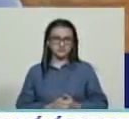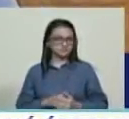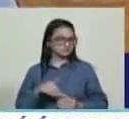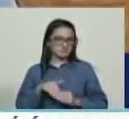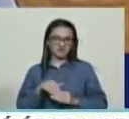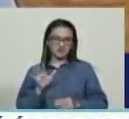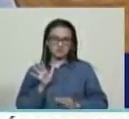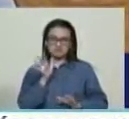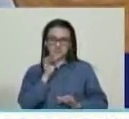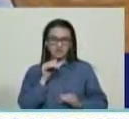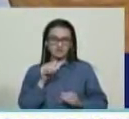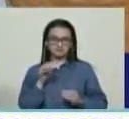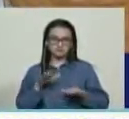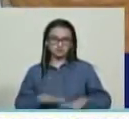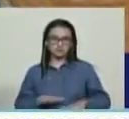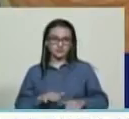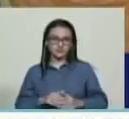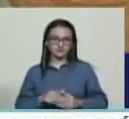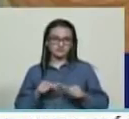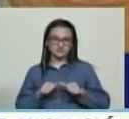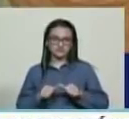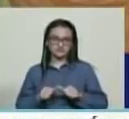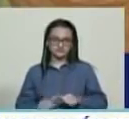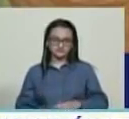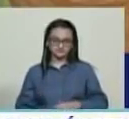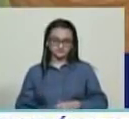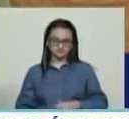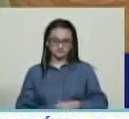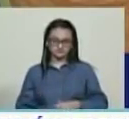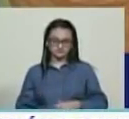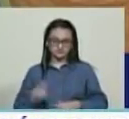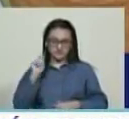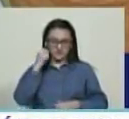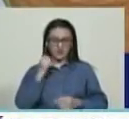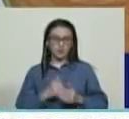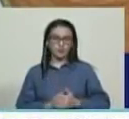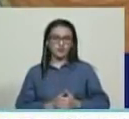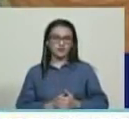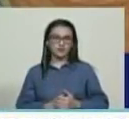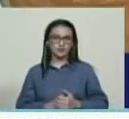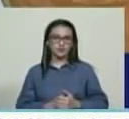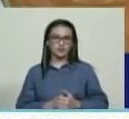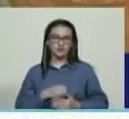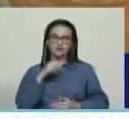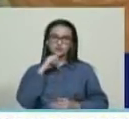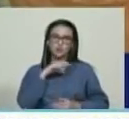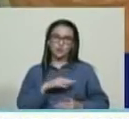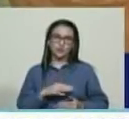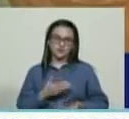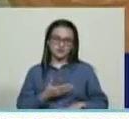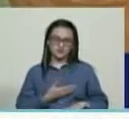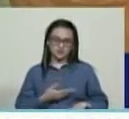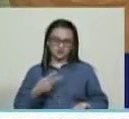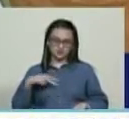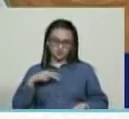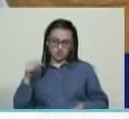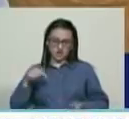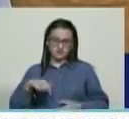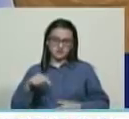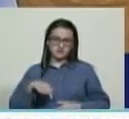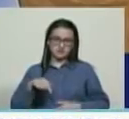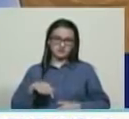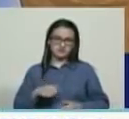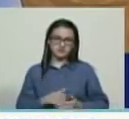siguió el mandato. Recuerdo de la historia de nosotros aquí,